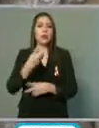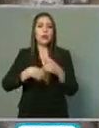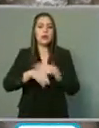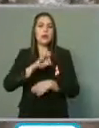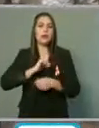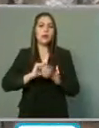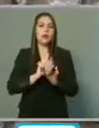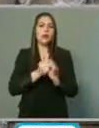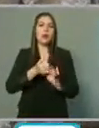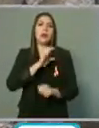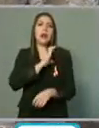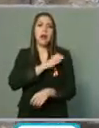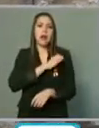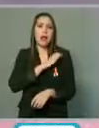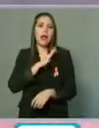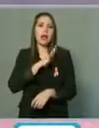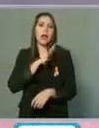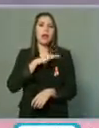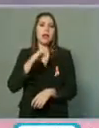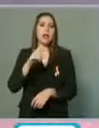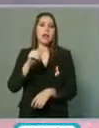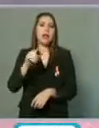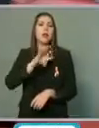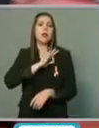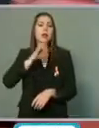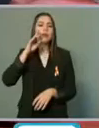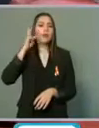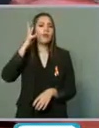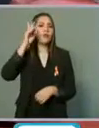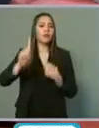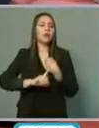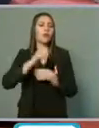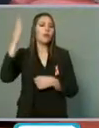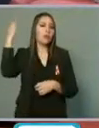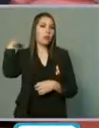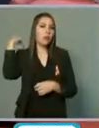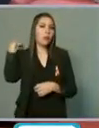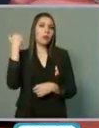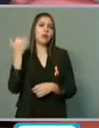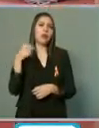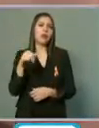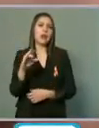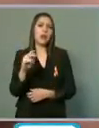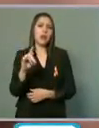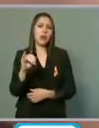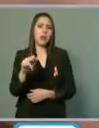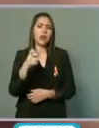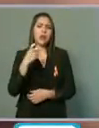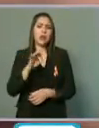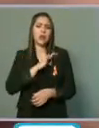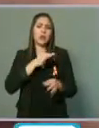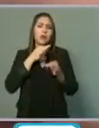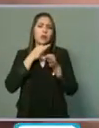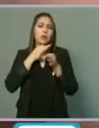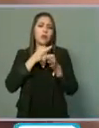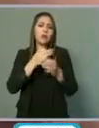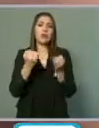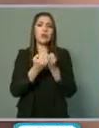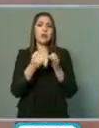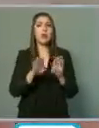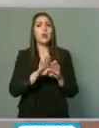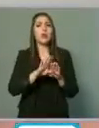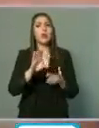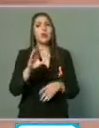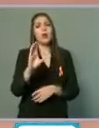que tienen metales que pueden afectar los pulmones y que tiene nicotina, que es una droga sumamente adictiva. Puede ser tan adictiva como la cocaína